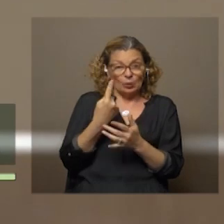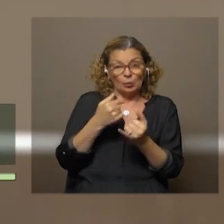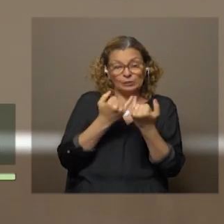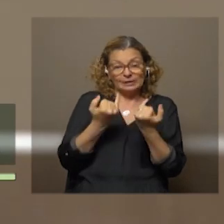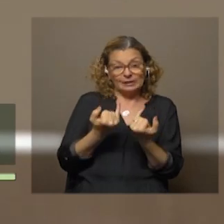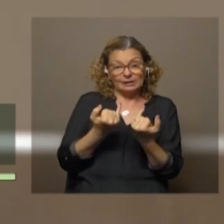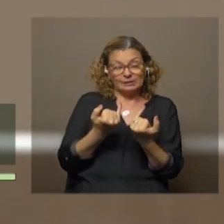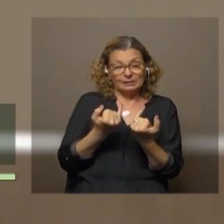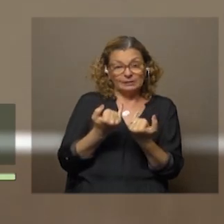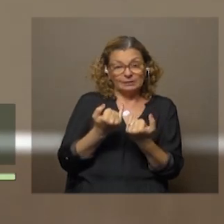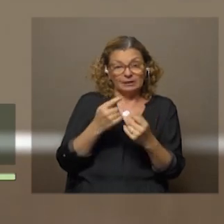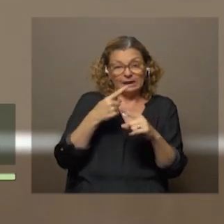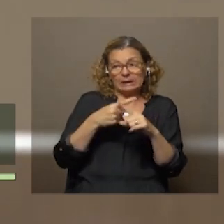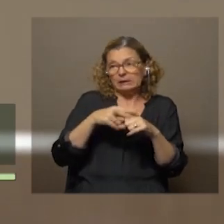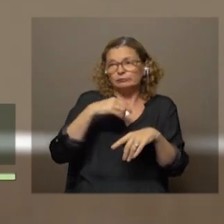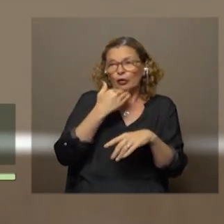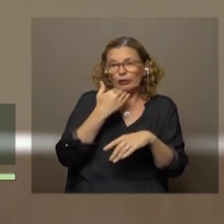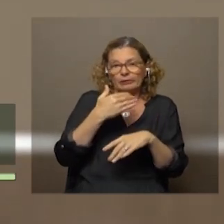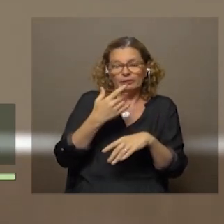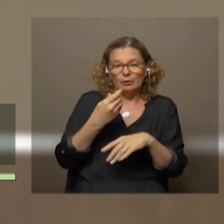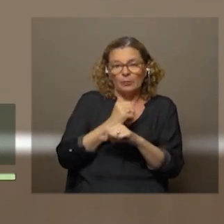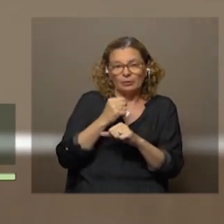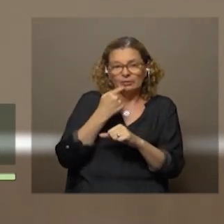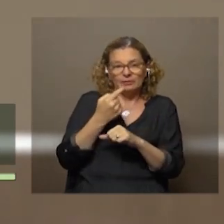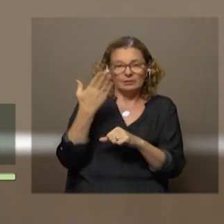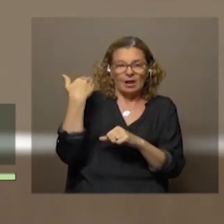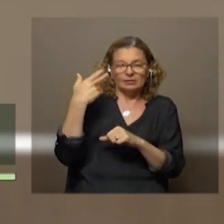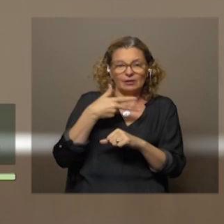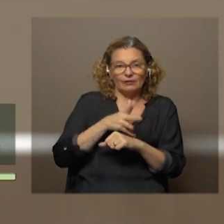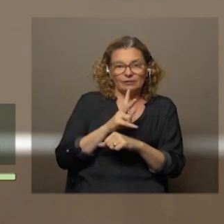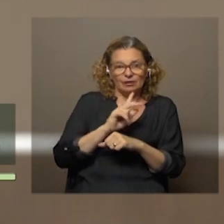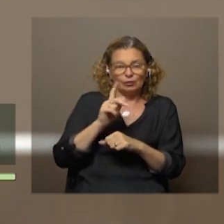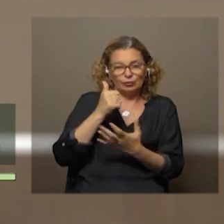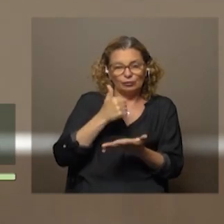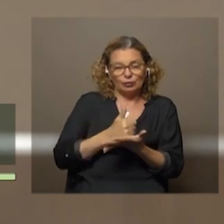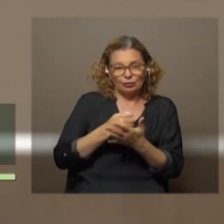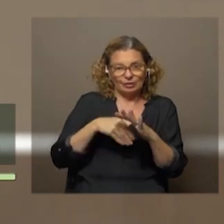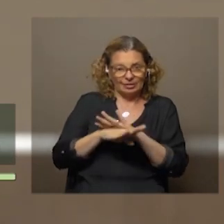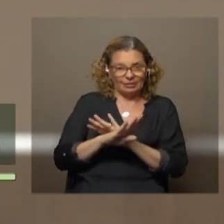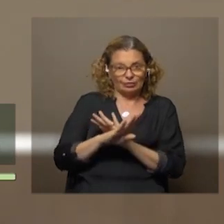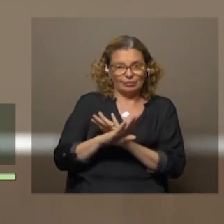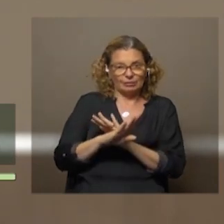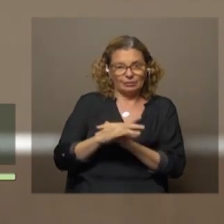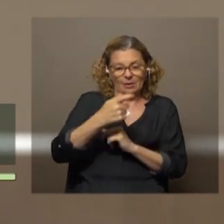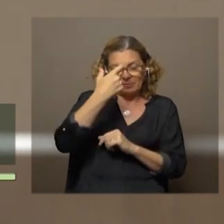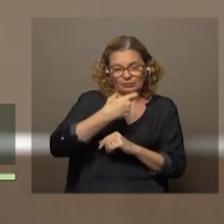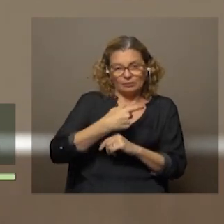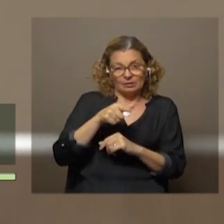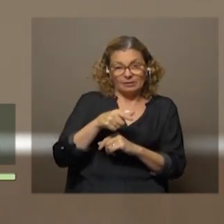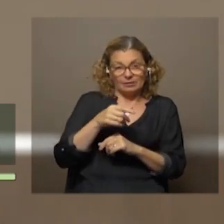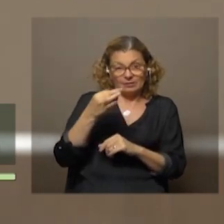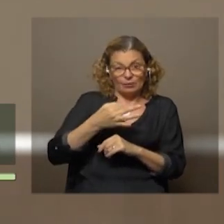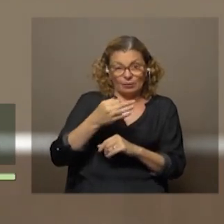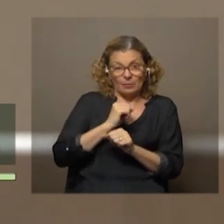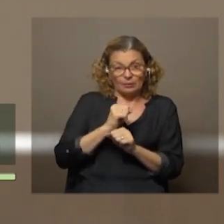día x no puedo medir la distancia en el tiempo porque no como no estoy dentro de su persona seguramente va a